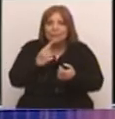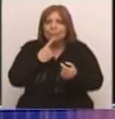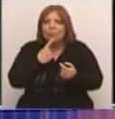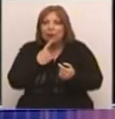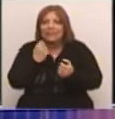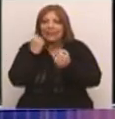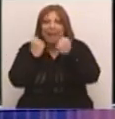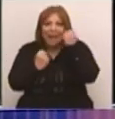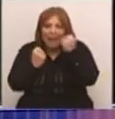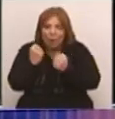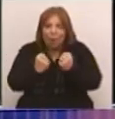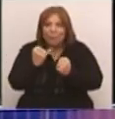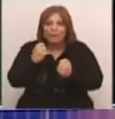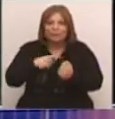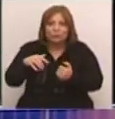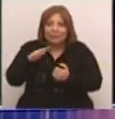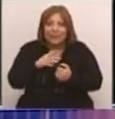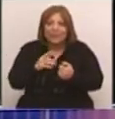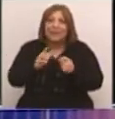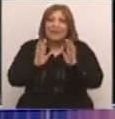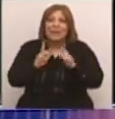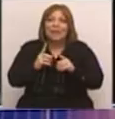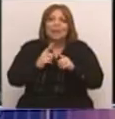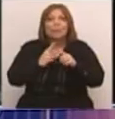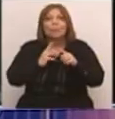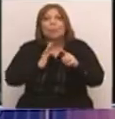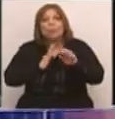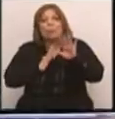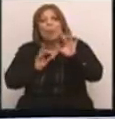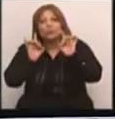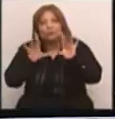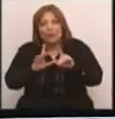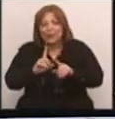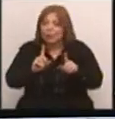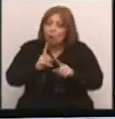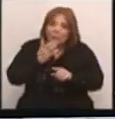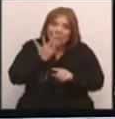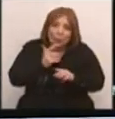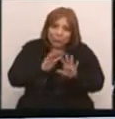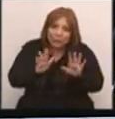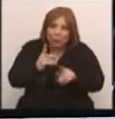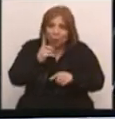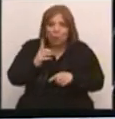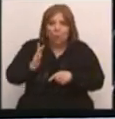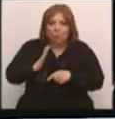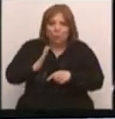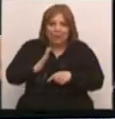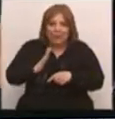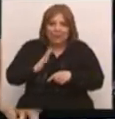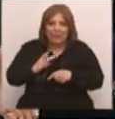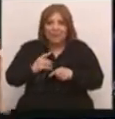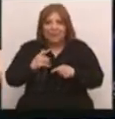social, que simplemente por el hecho de ser mujer. Por supuesto que no me gusta que una mujer haya